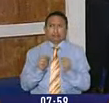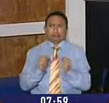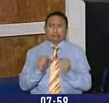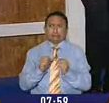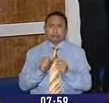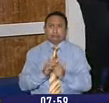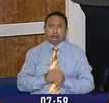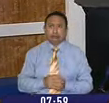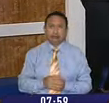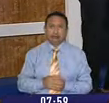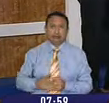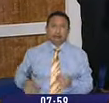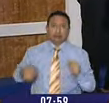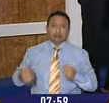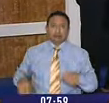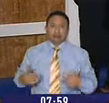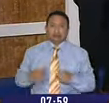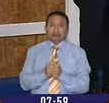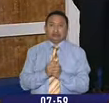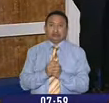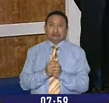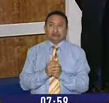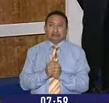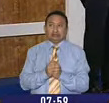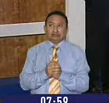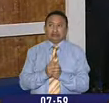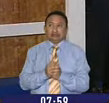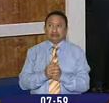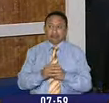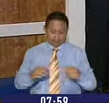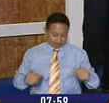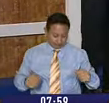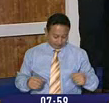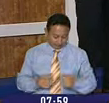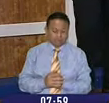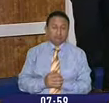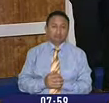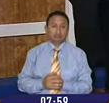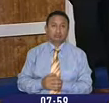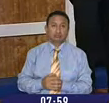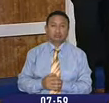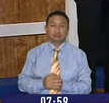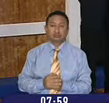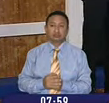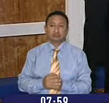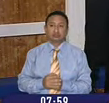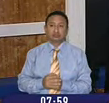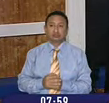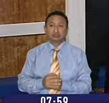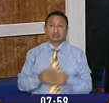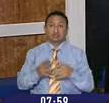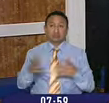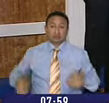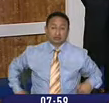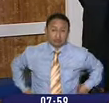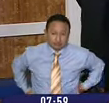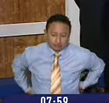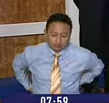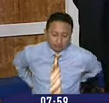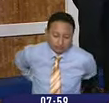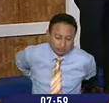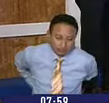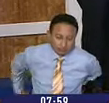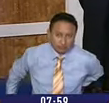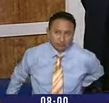lo que cabalgando se siente frío, por aquí, cabalgando en el set, en la ciudad. Sí, sí. Había mucha neblina, mi querido Robert, mucha, cuando yo venía, y